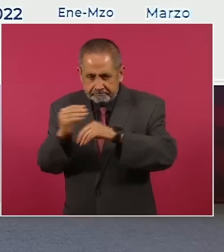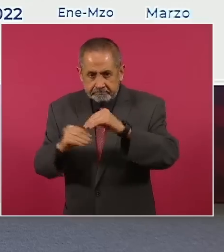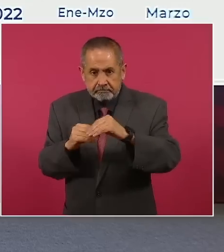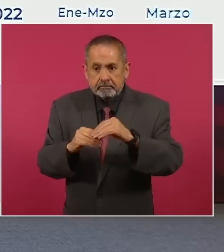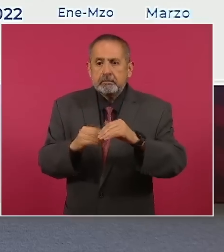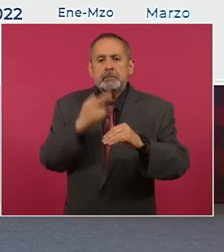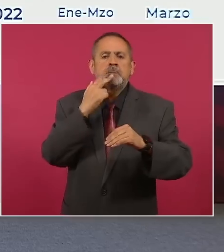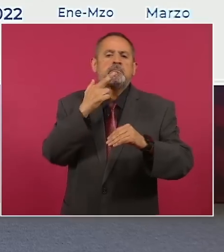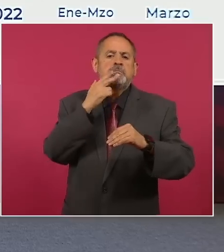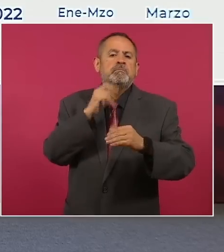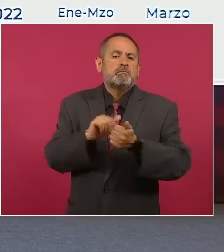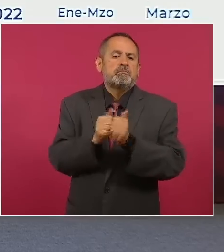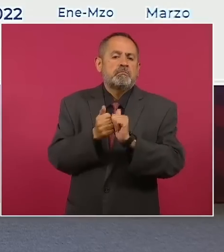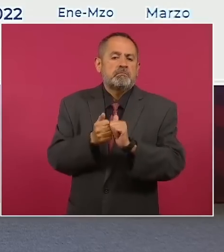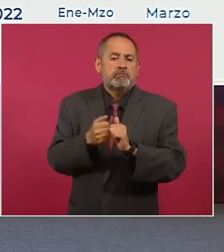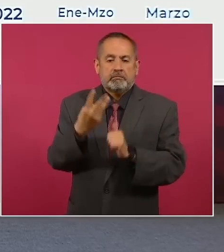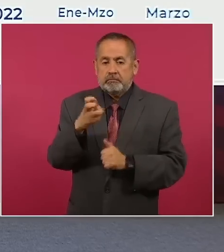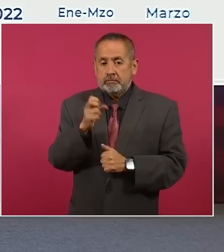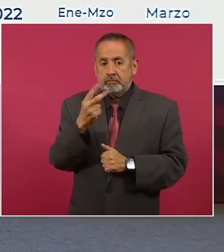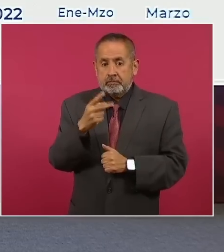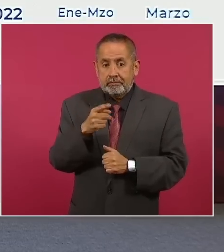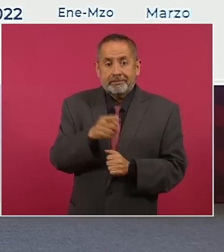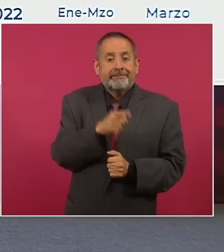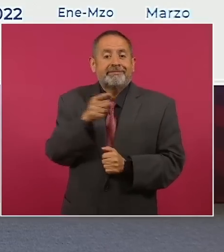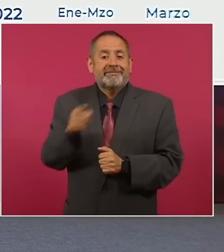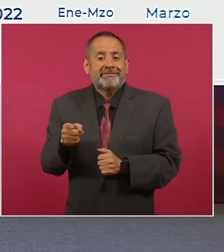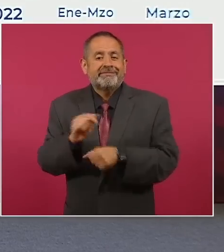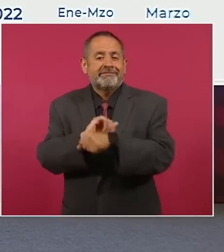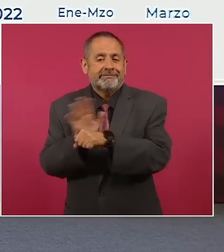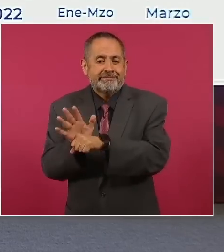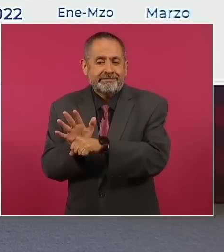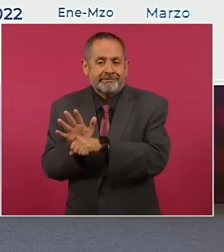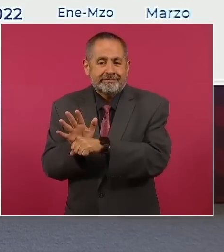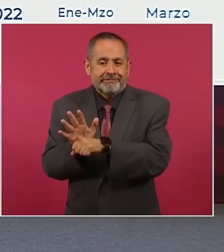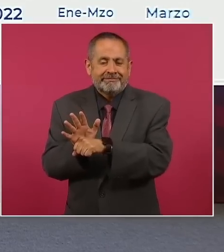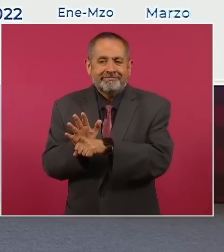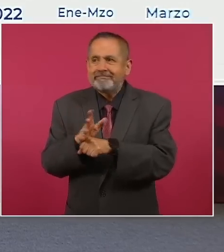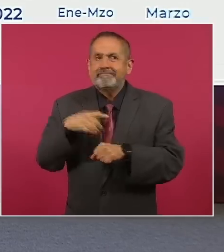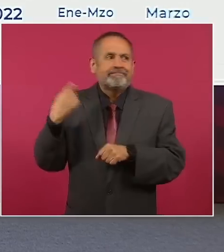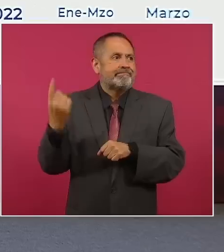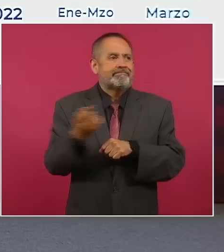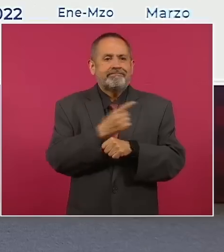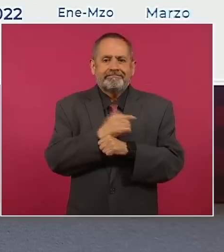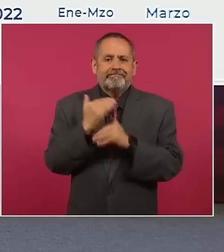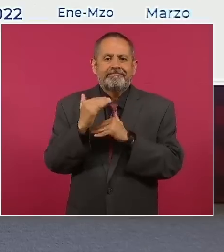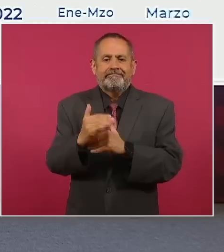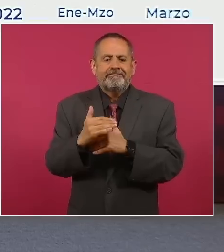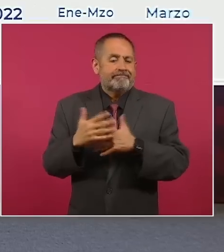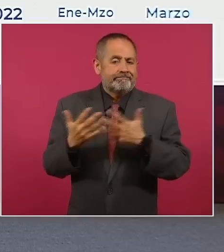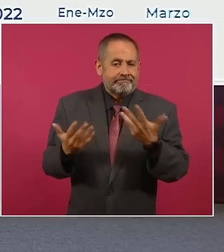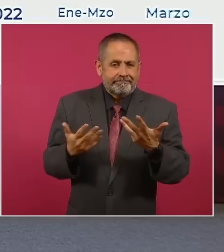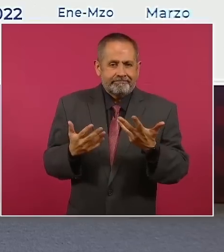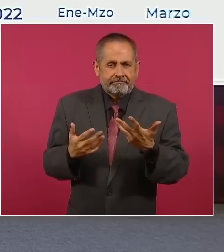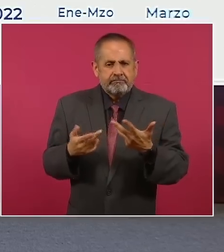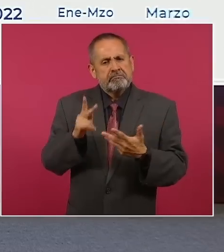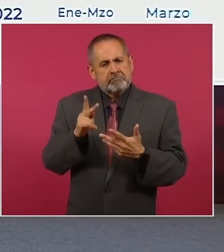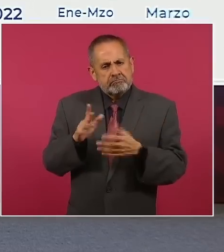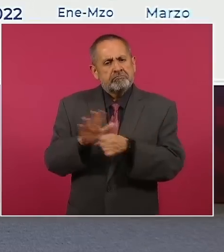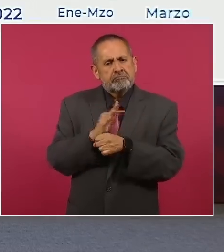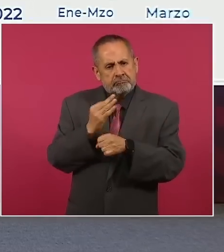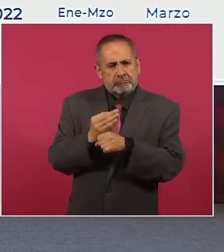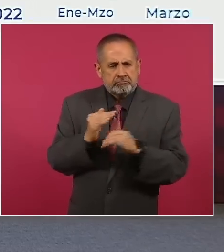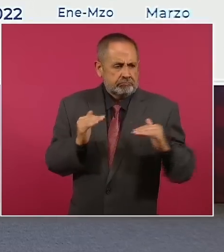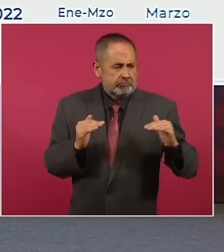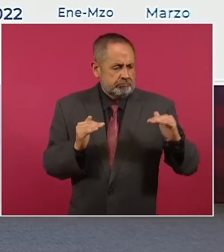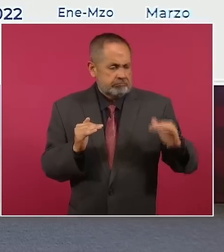produjeron 362. Este fue el año del COVID, todo estaba parado. La cifra de todas maneras es superior a